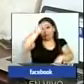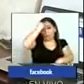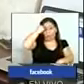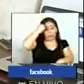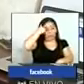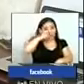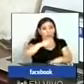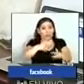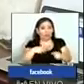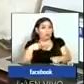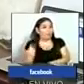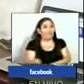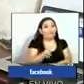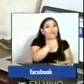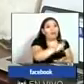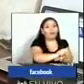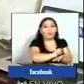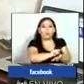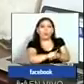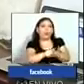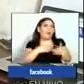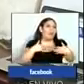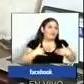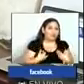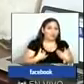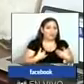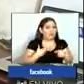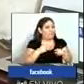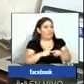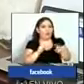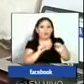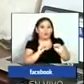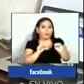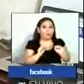Que En